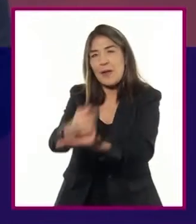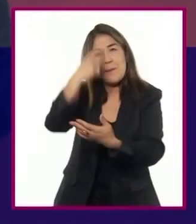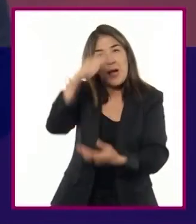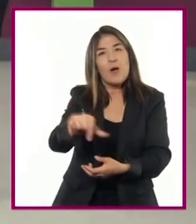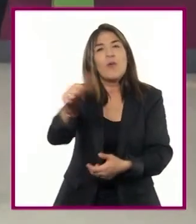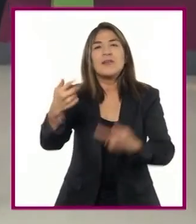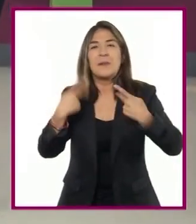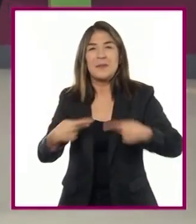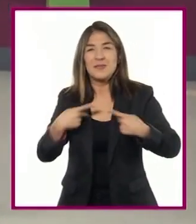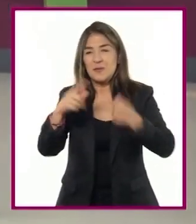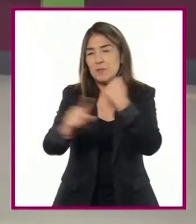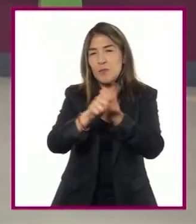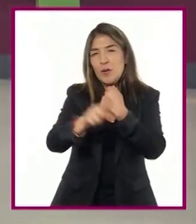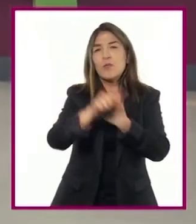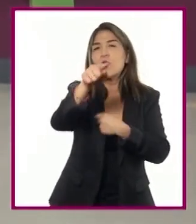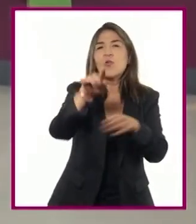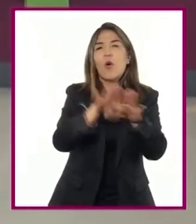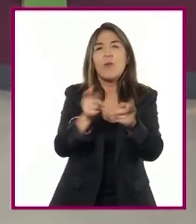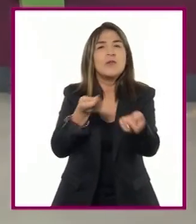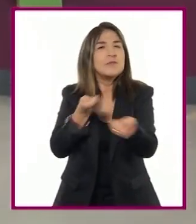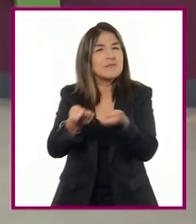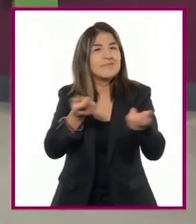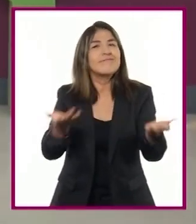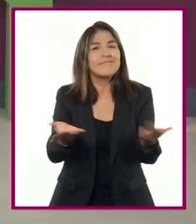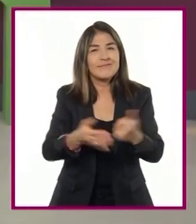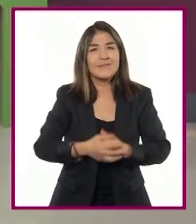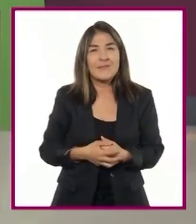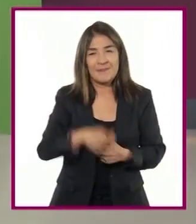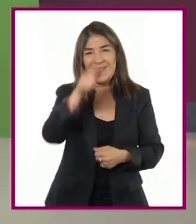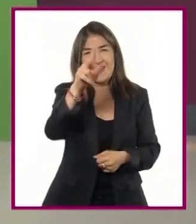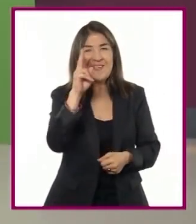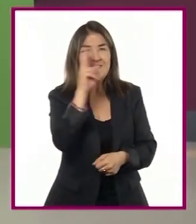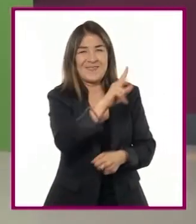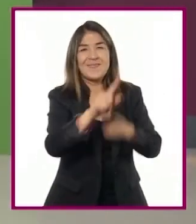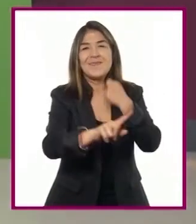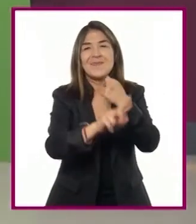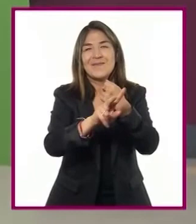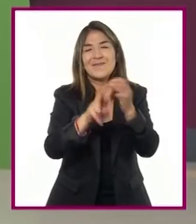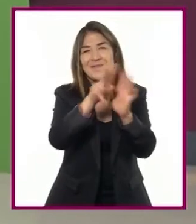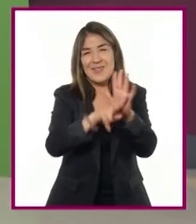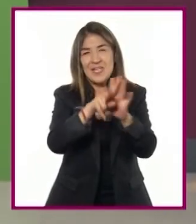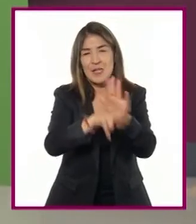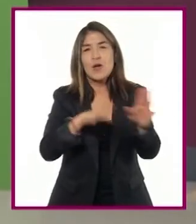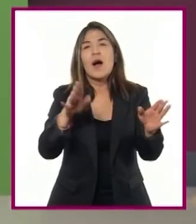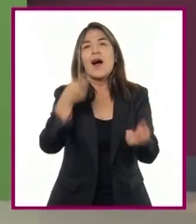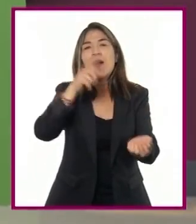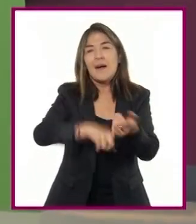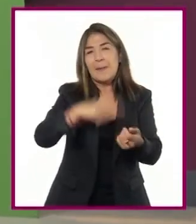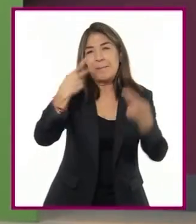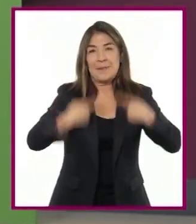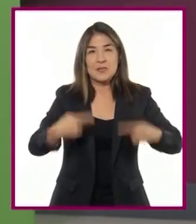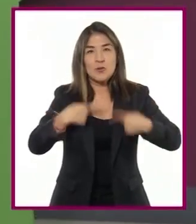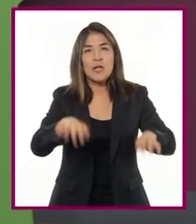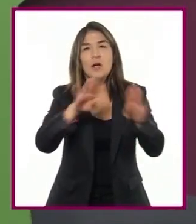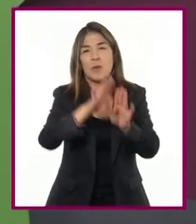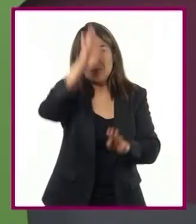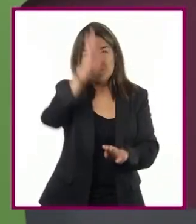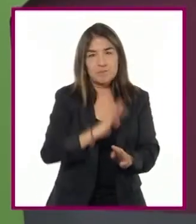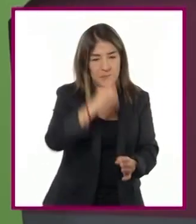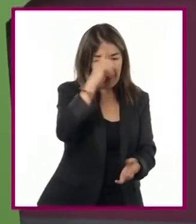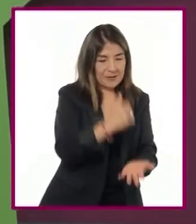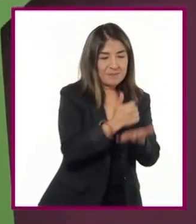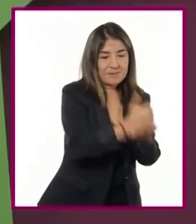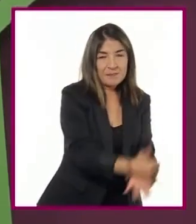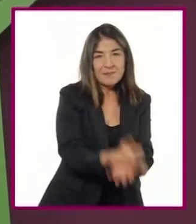conflicto? Como vimos en el video, la mediación es un recurso muy importante, ya que en gran parte de los